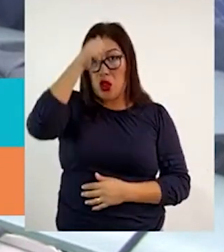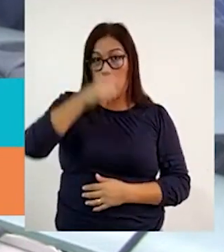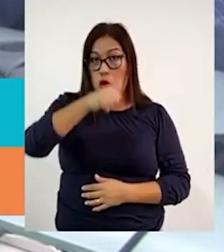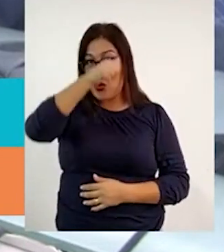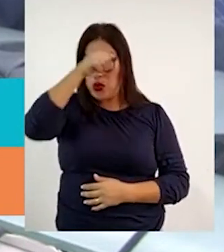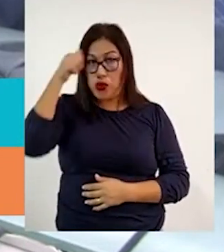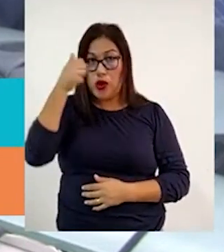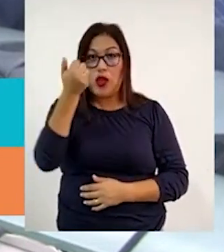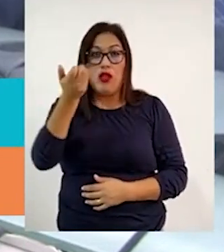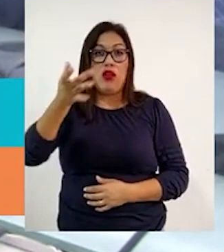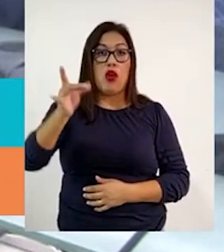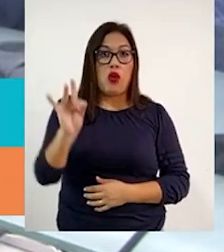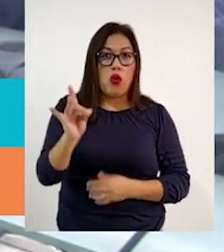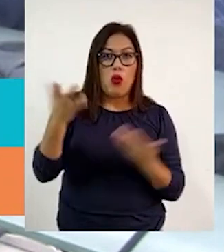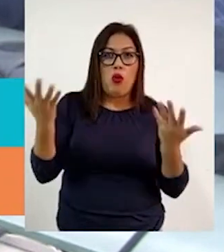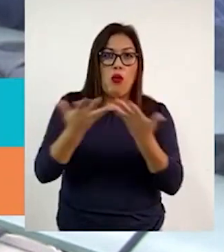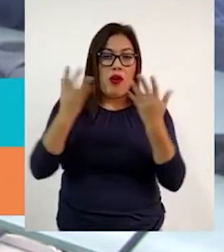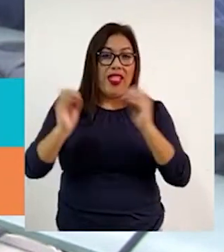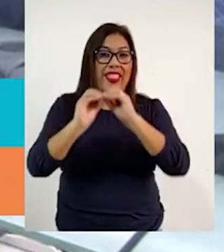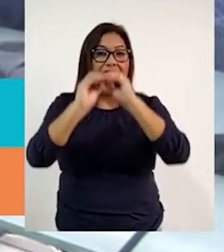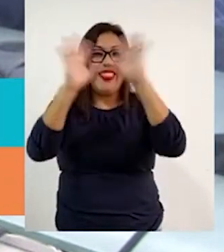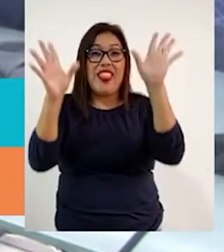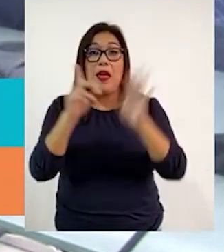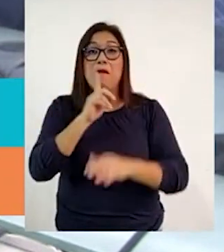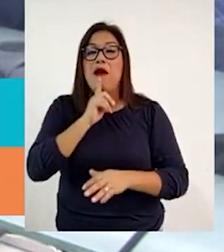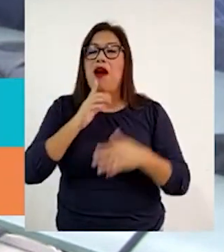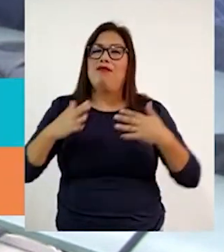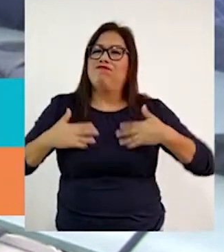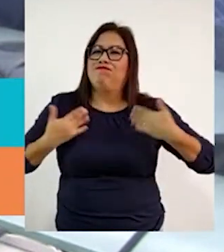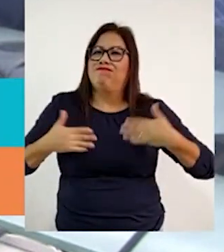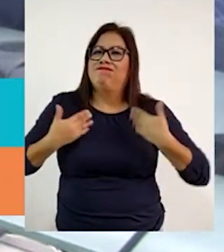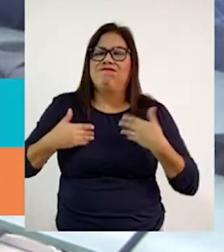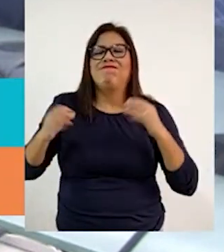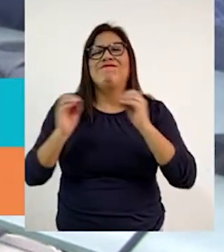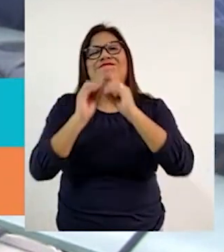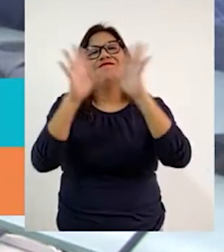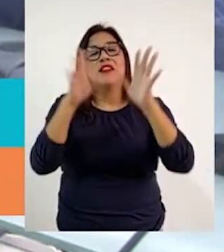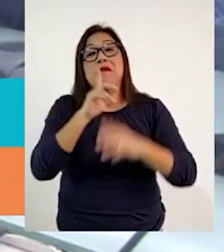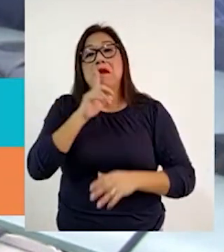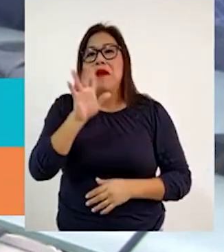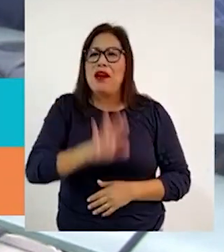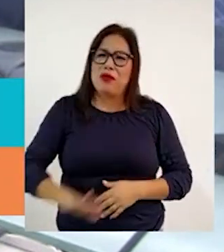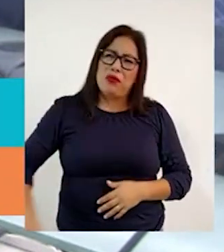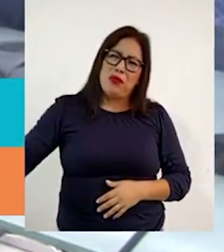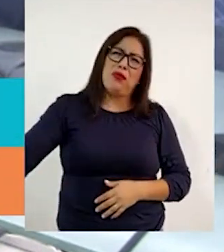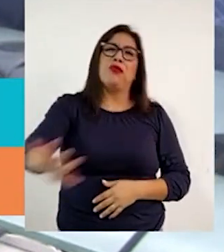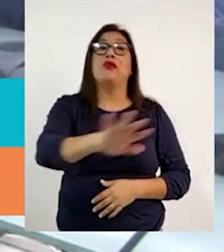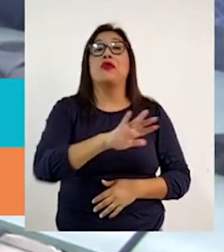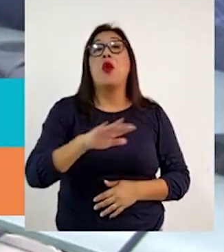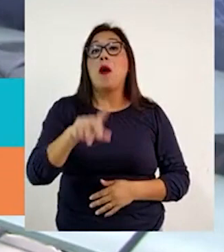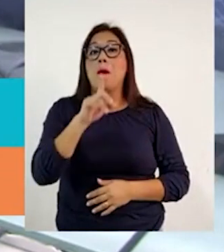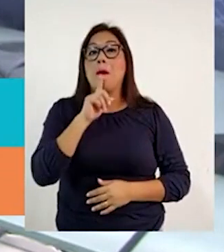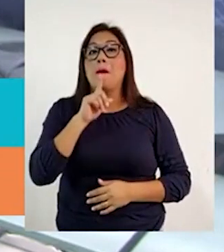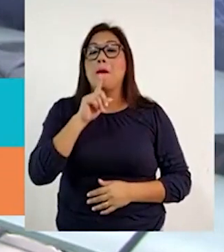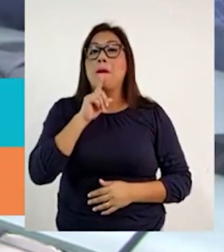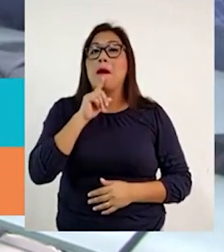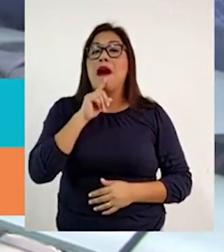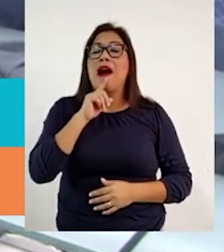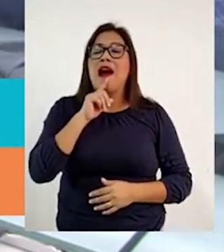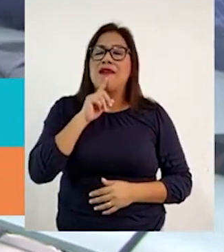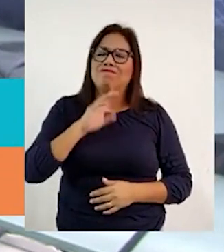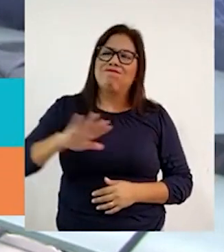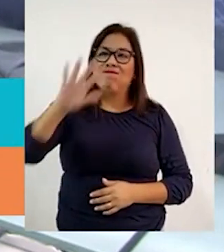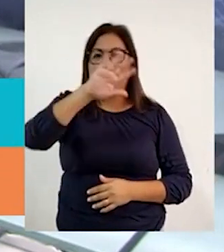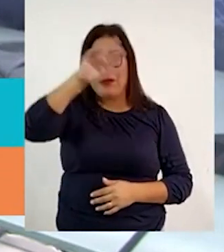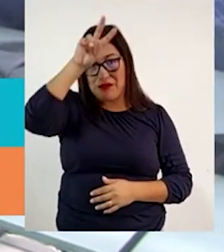18, Día del Padre. Un feliz Día del Papá para todos los padres a nivel nacional, pero muy